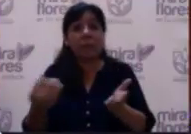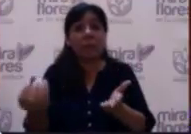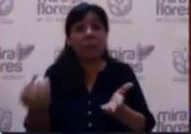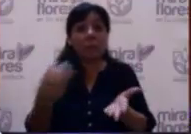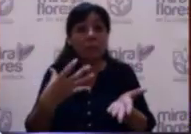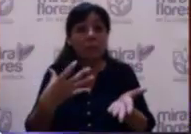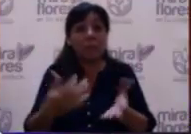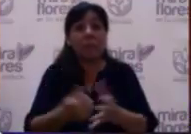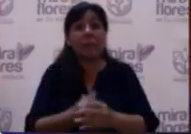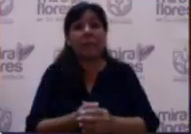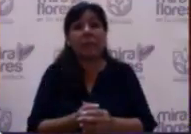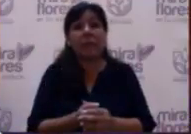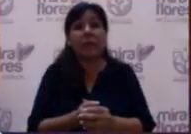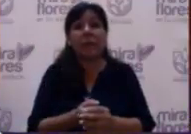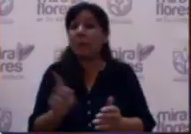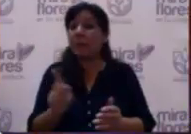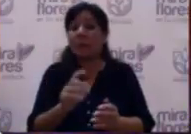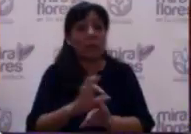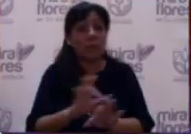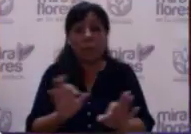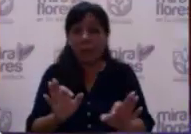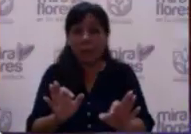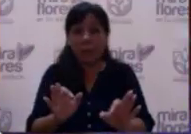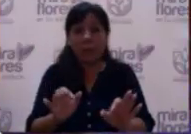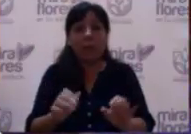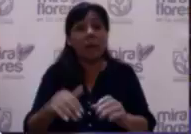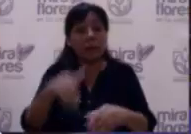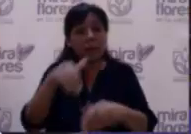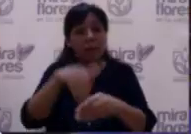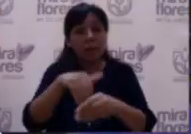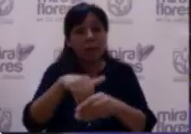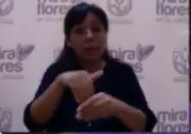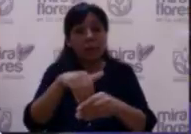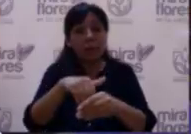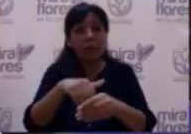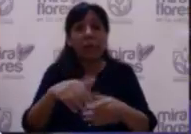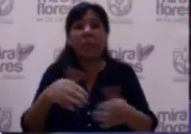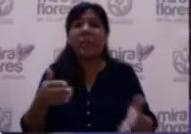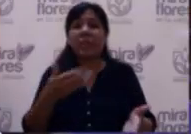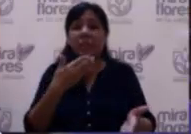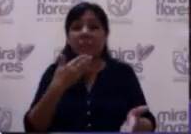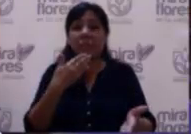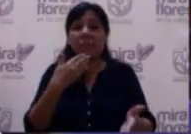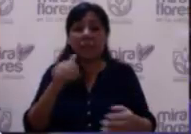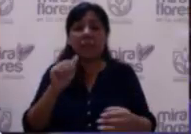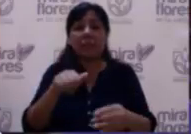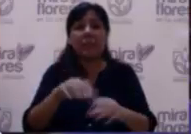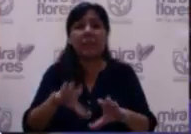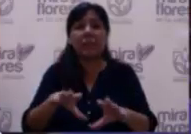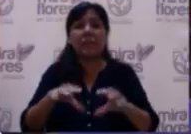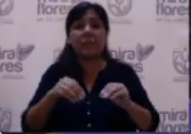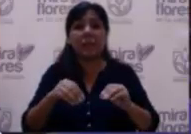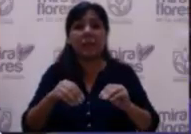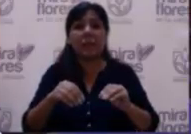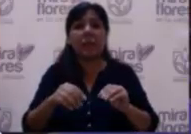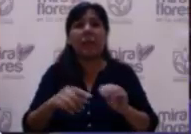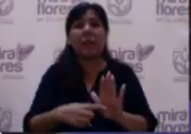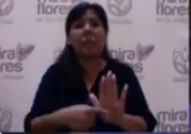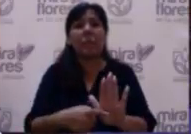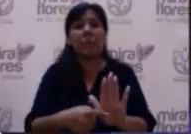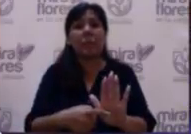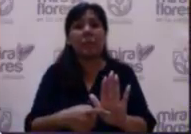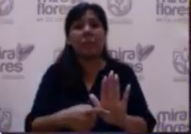respecto al acta. Si no hay observaciones, procederemos a votar. Aquellos miembros del Consejo que estén a favor de aprobarla, sírvanse a expresarlo en señal de